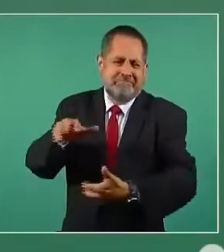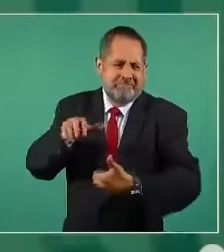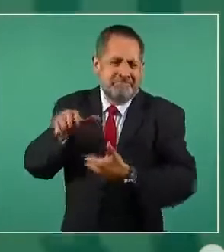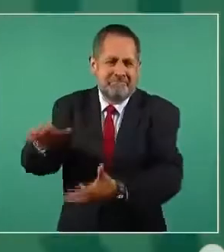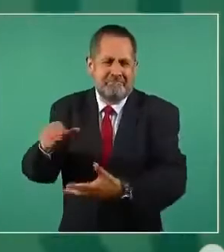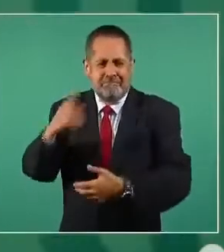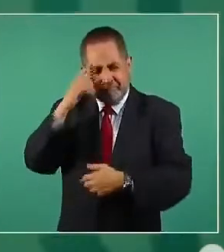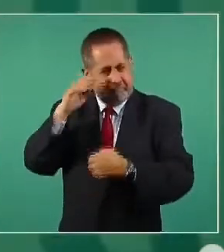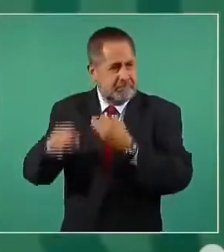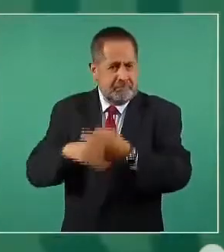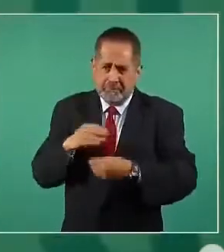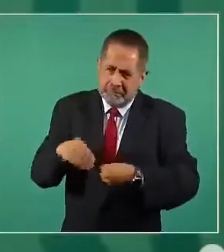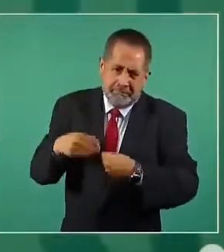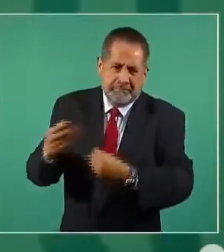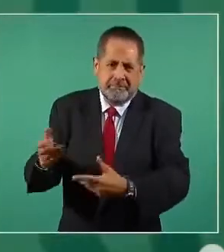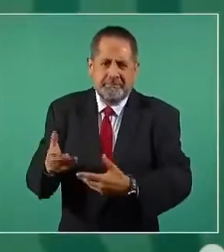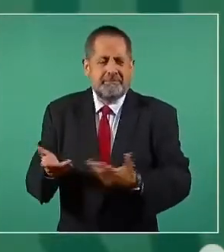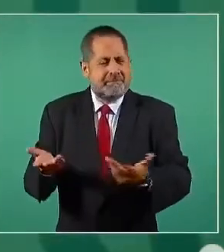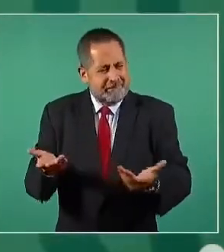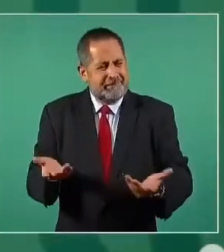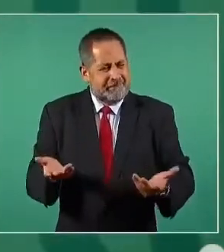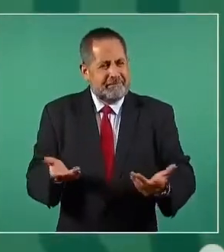para todos,